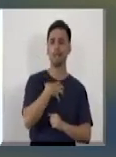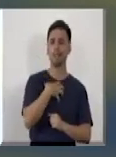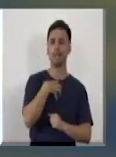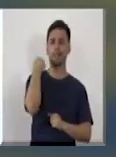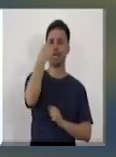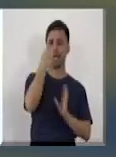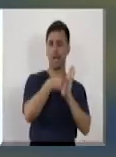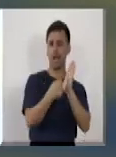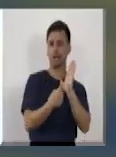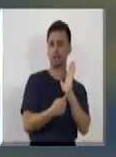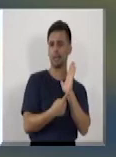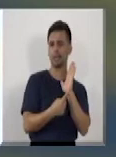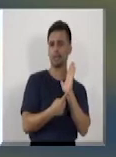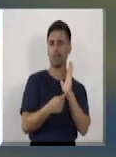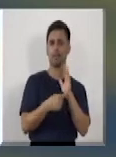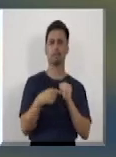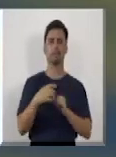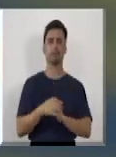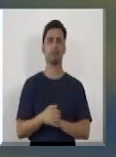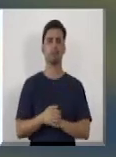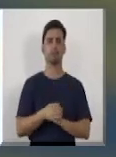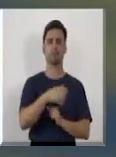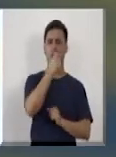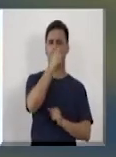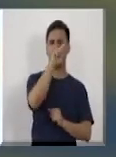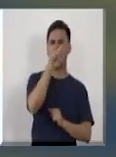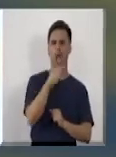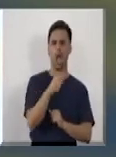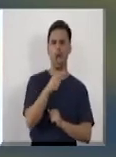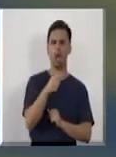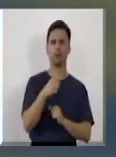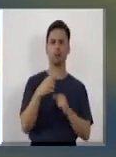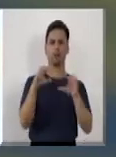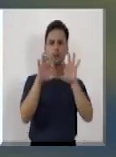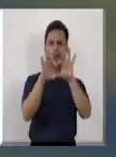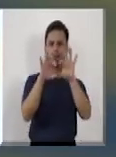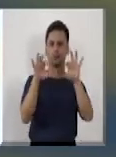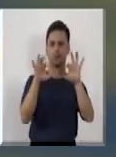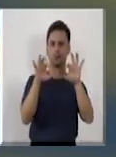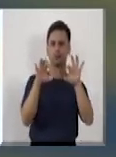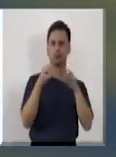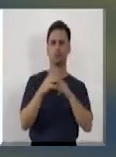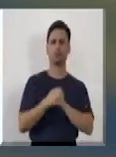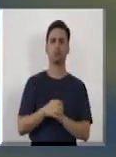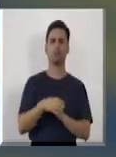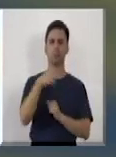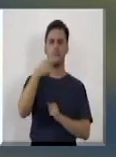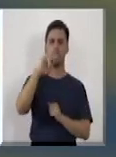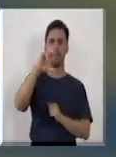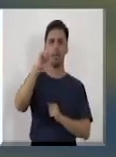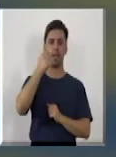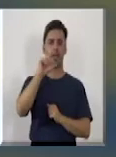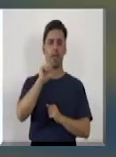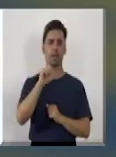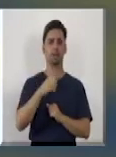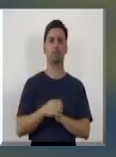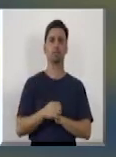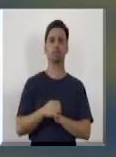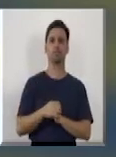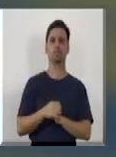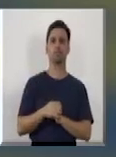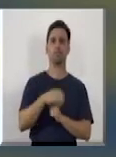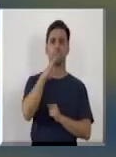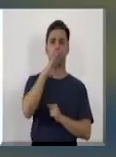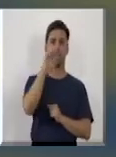de los componentes. ¿Quién va a ser el A? Las pilas. El B, ¿quién va a ser? El dispositivo de control. Y el C, ¿quién va a ser?